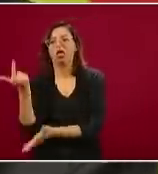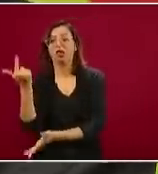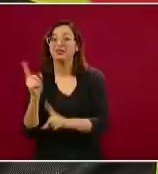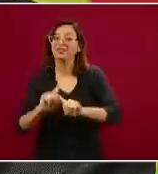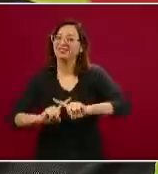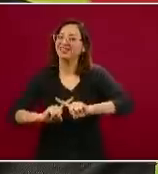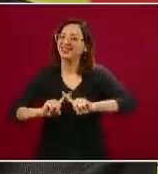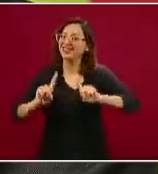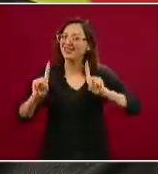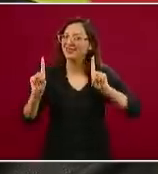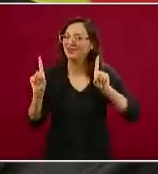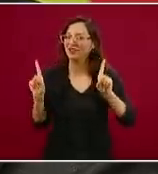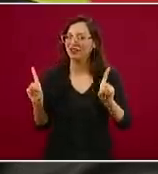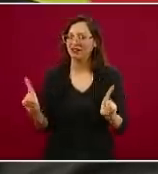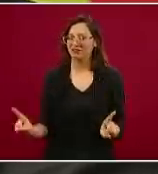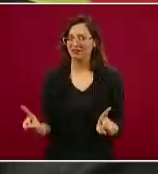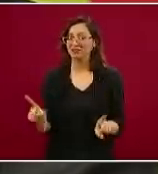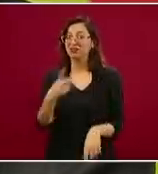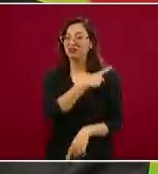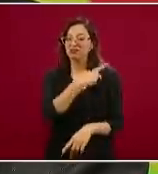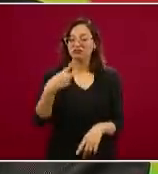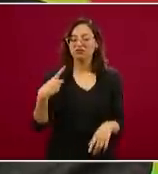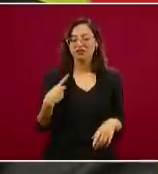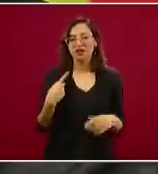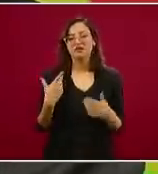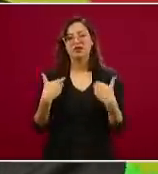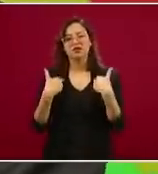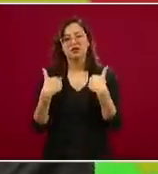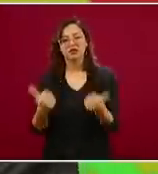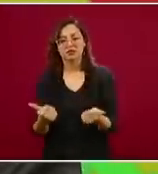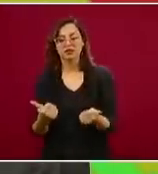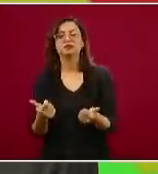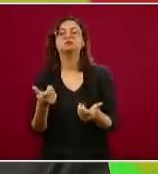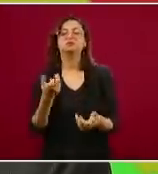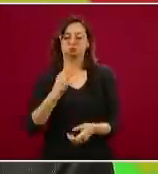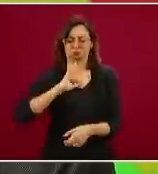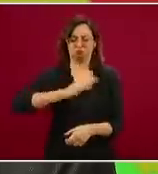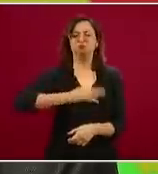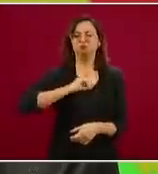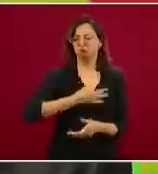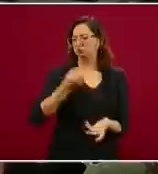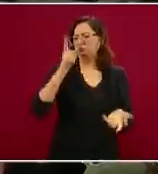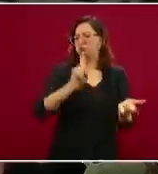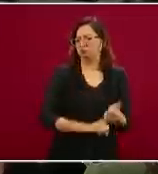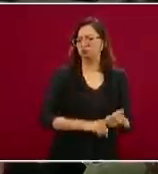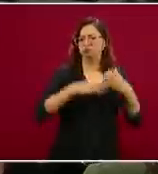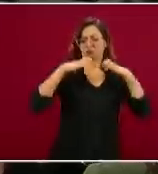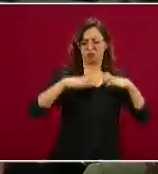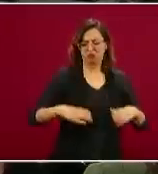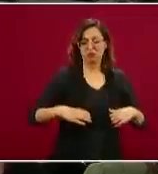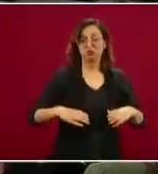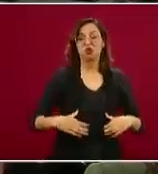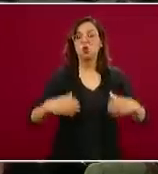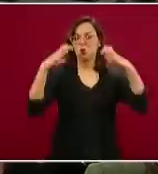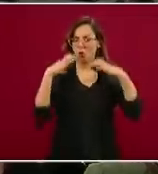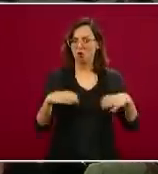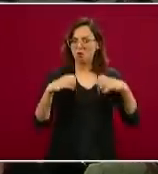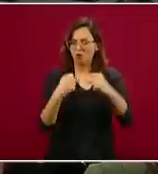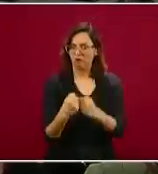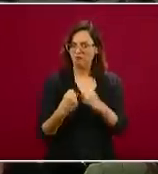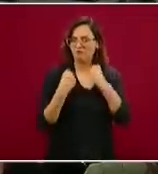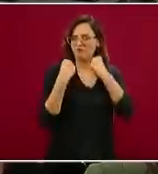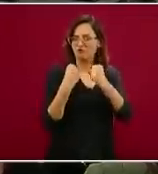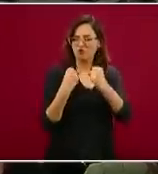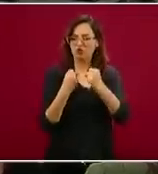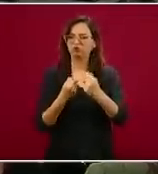muchísimas situaciones de salud que tienen esa diferencia. Un virus que puede entrar al cuerpo, el cuerpo responde con el sistema